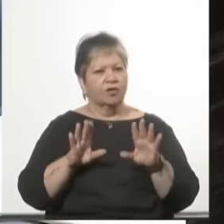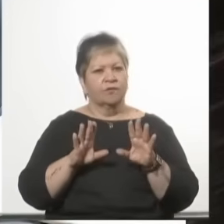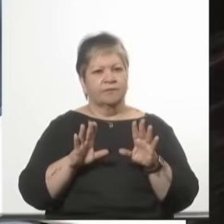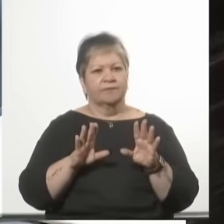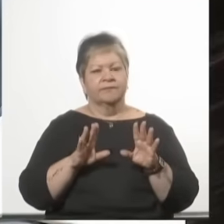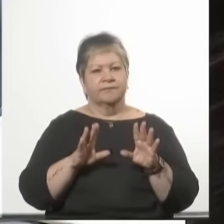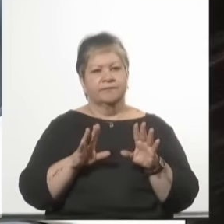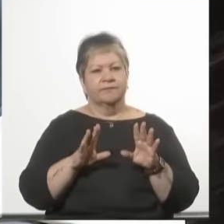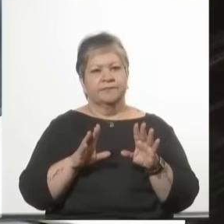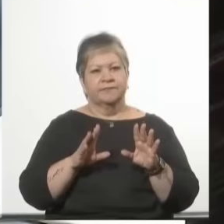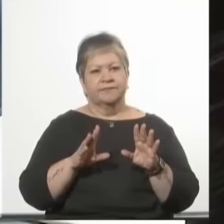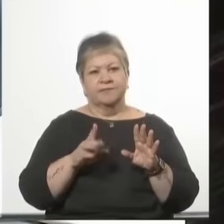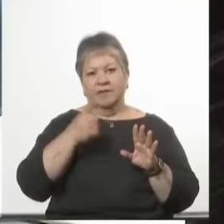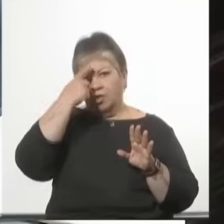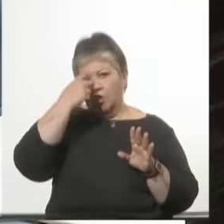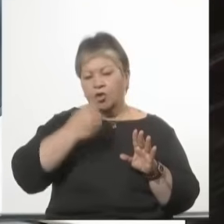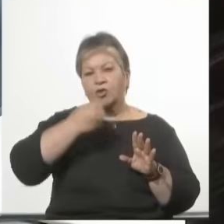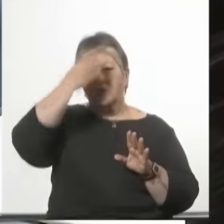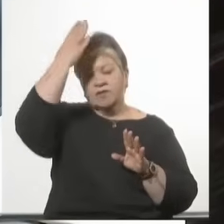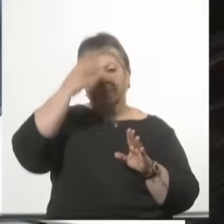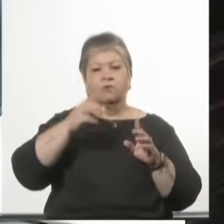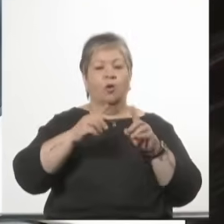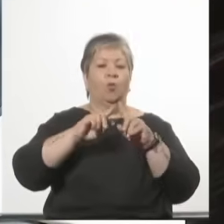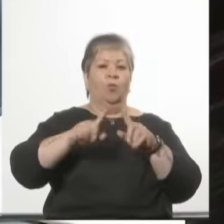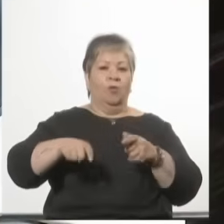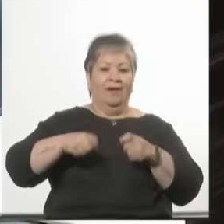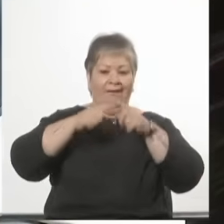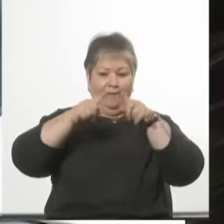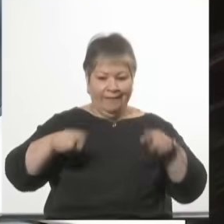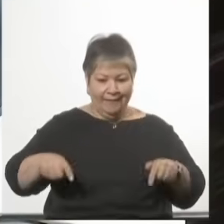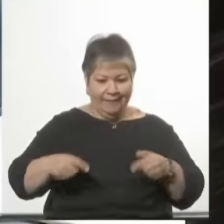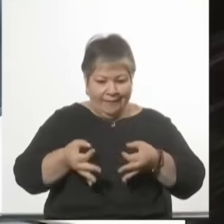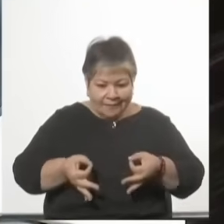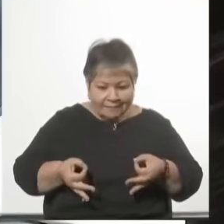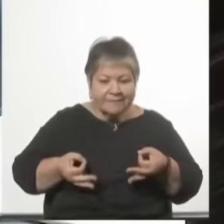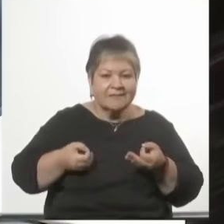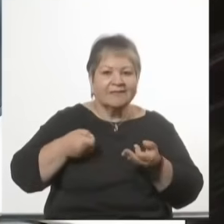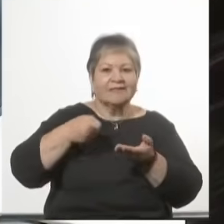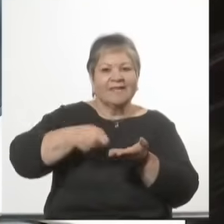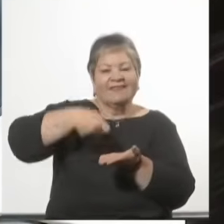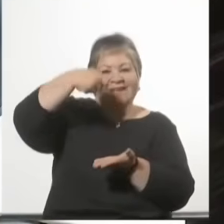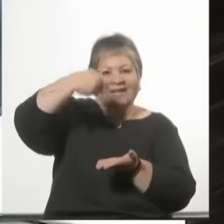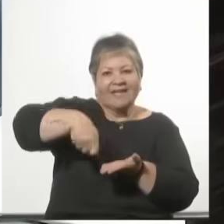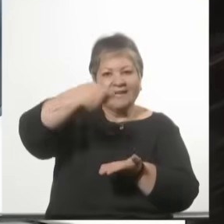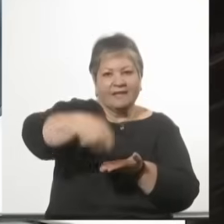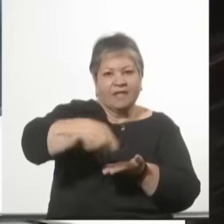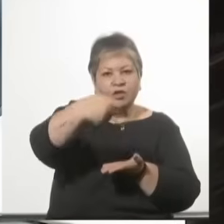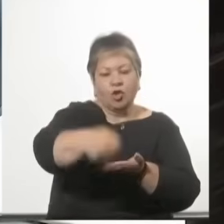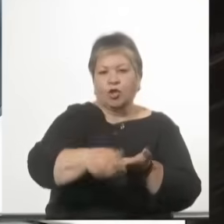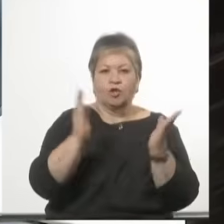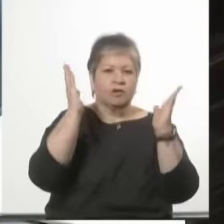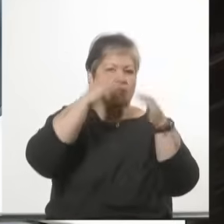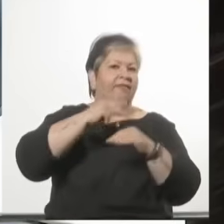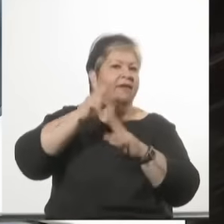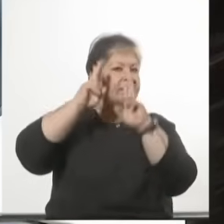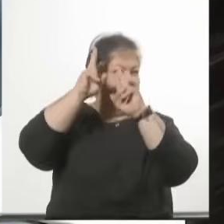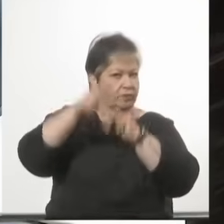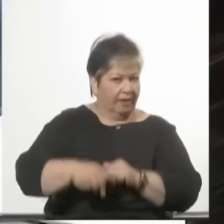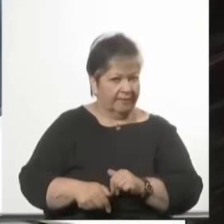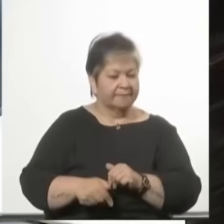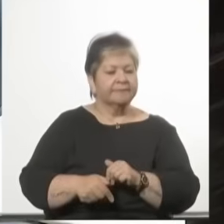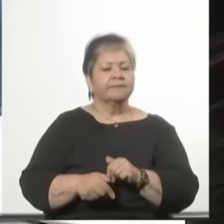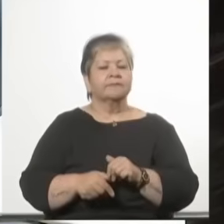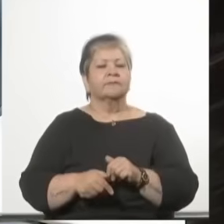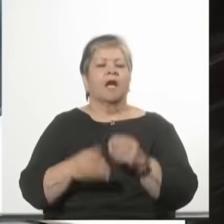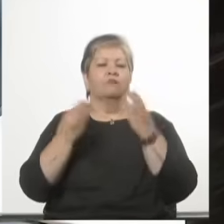una carta de crédito irrevocable. Sobre los aspectos técnicos tenemos mucho por